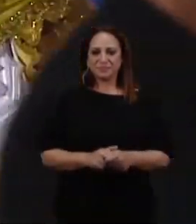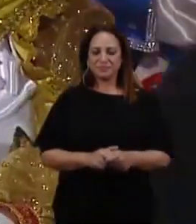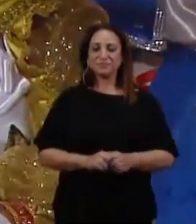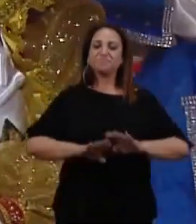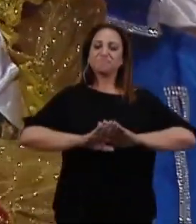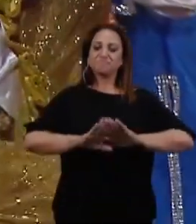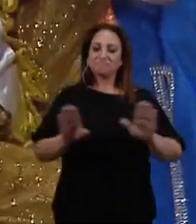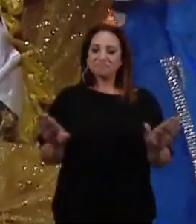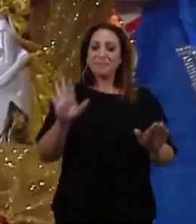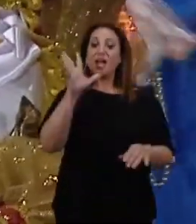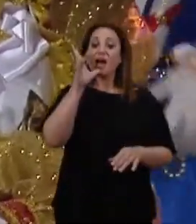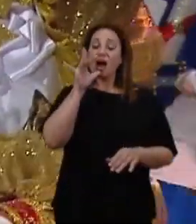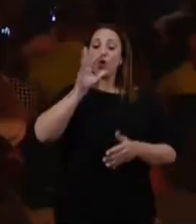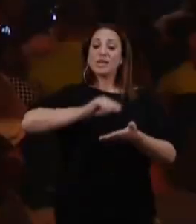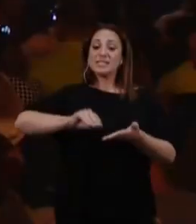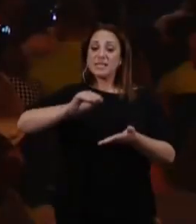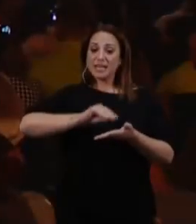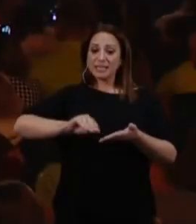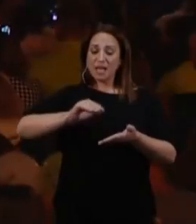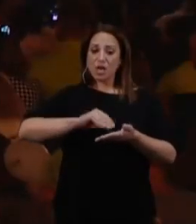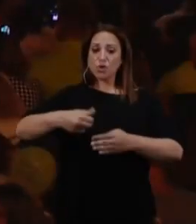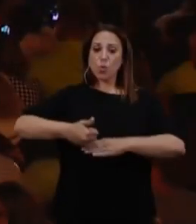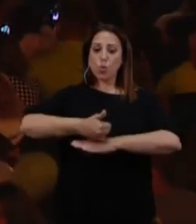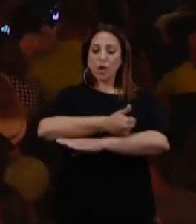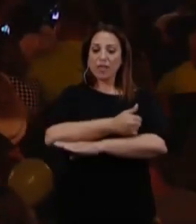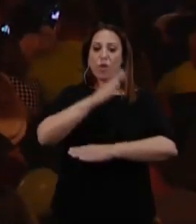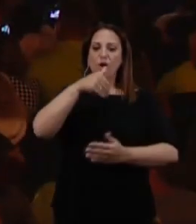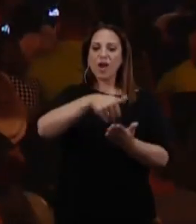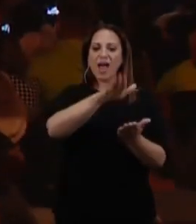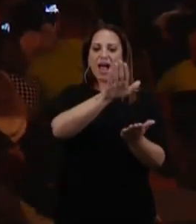Bueno, ahora sí, señor secretario del jurado, deme el acta de interpretación.